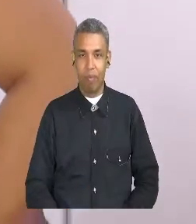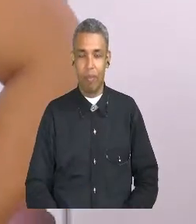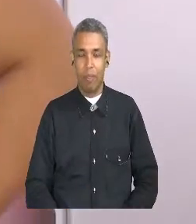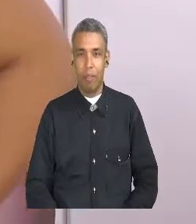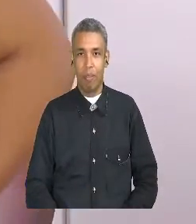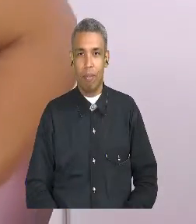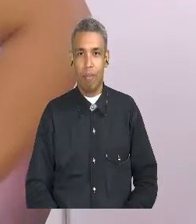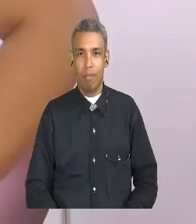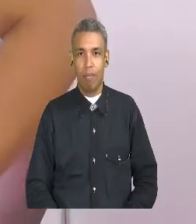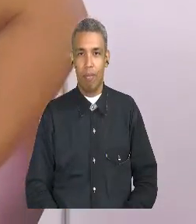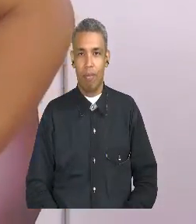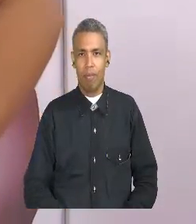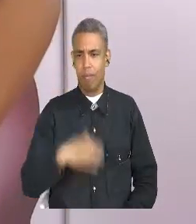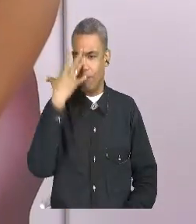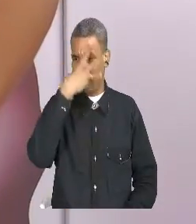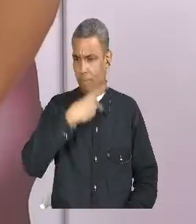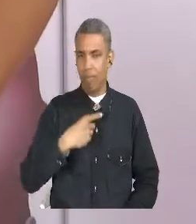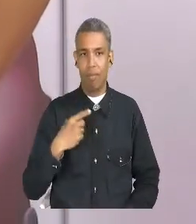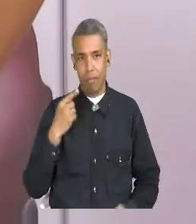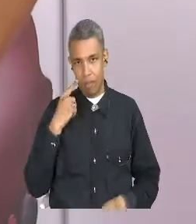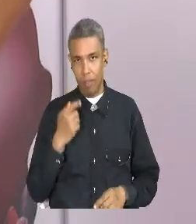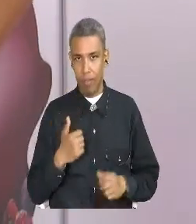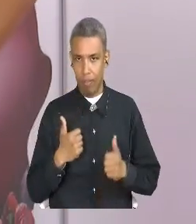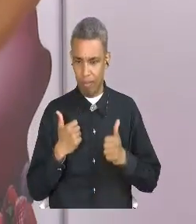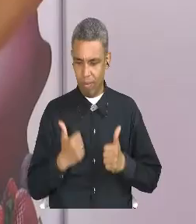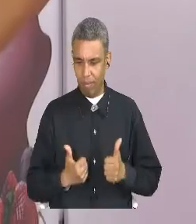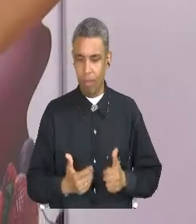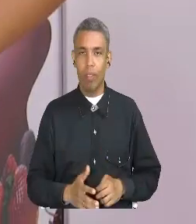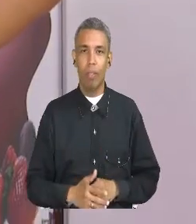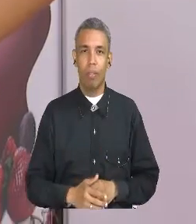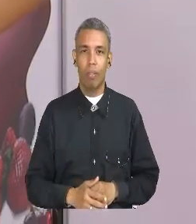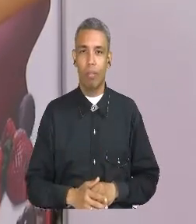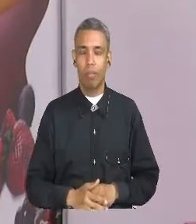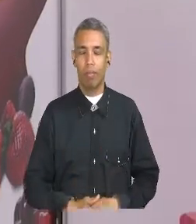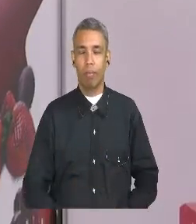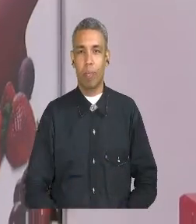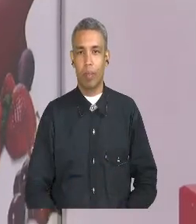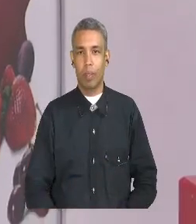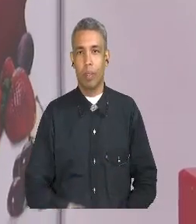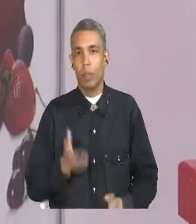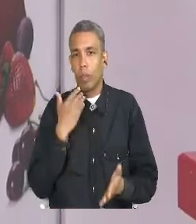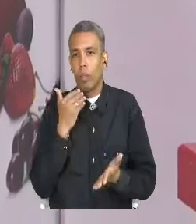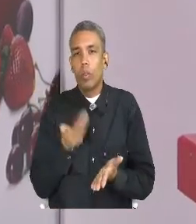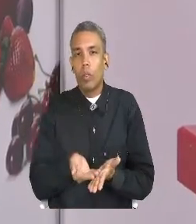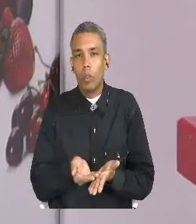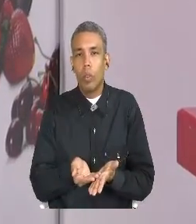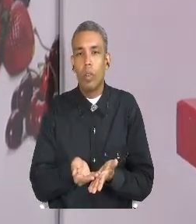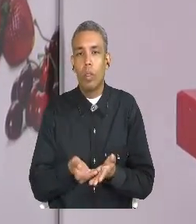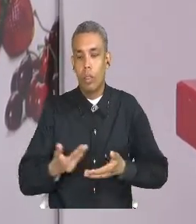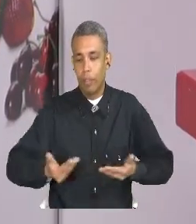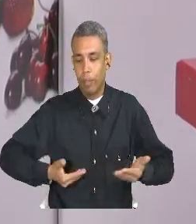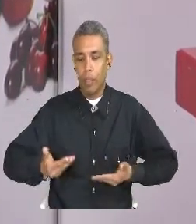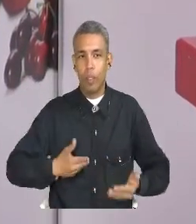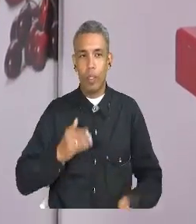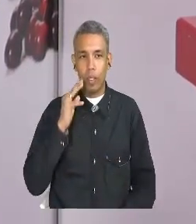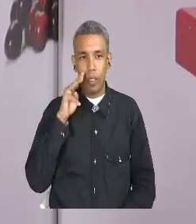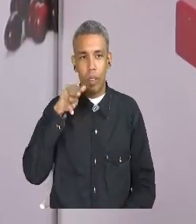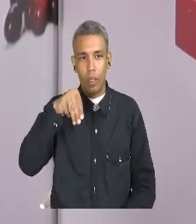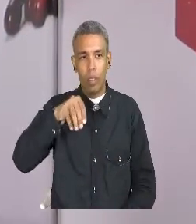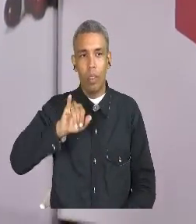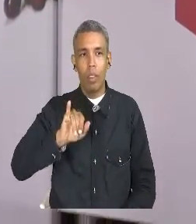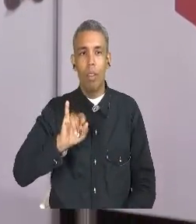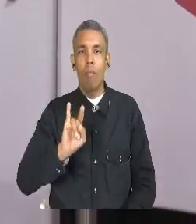bien bello, bien chévere, bien hermoso, miren bien lindo. Por supuesto, gracias a Miuma Boutique, que se encuentra ubicado en la calle 49,